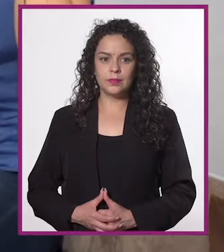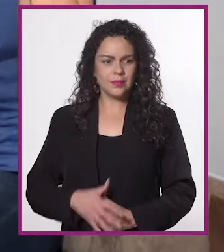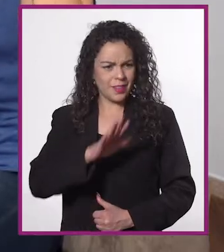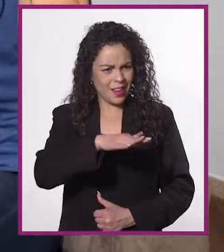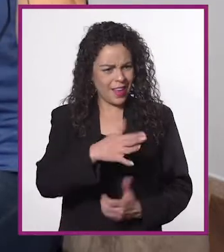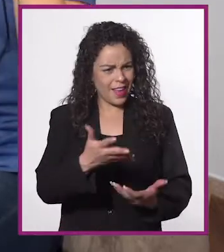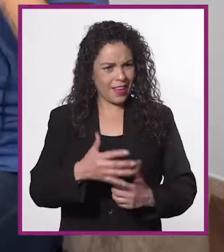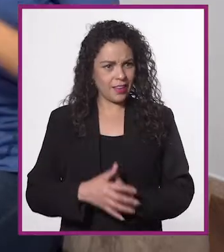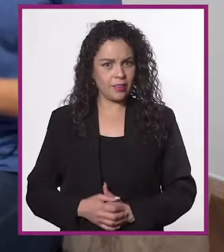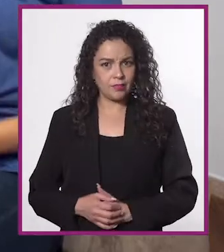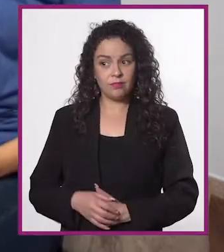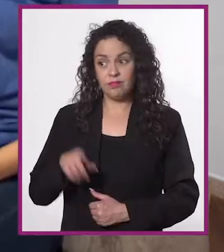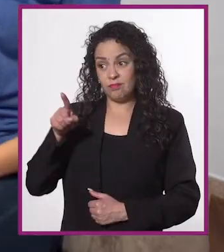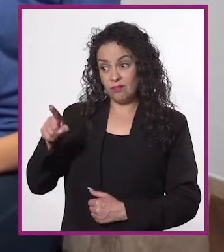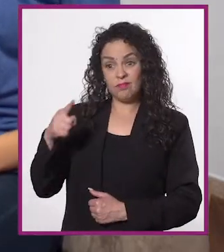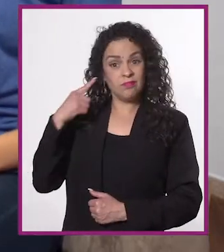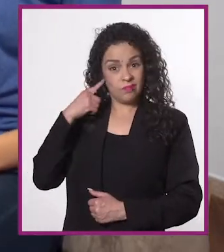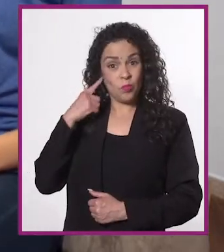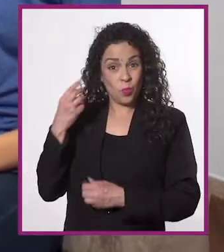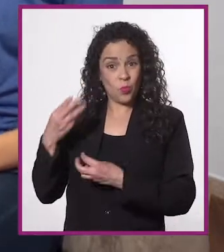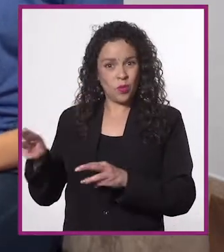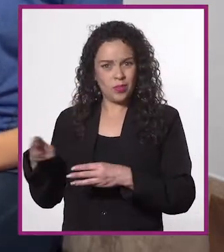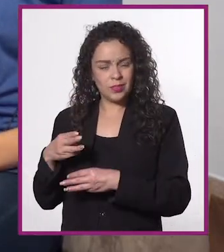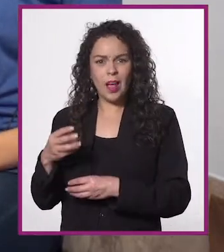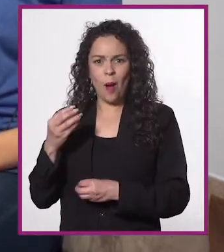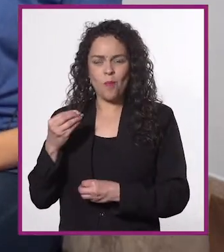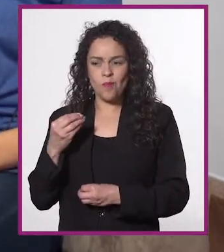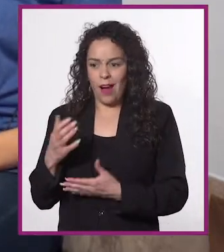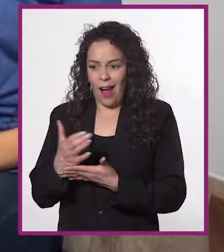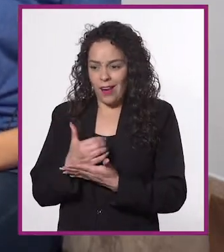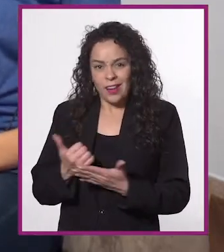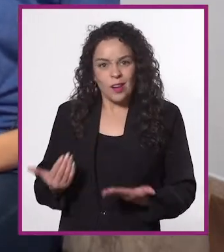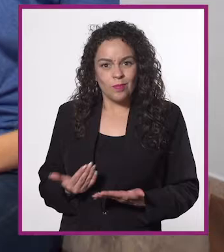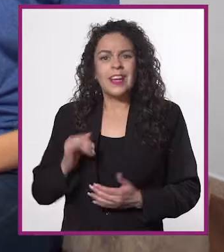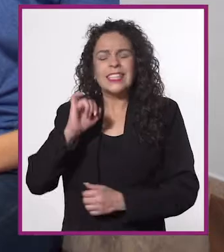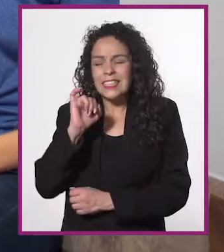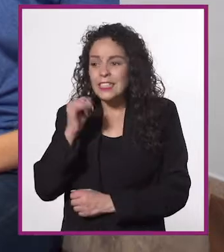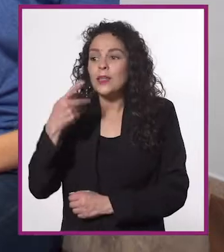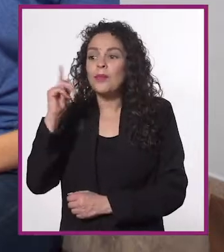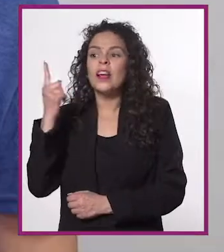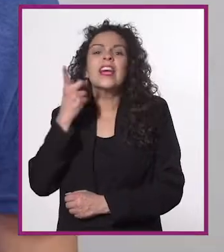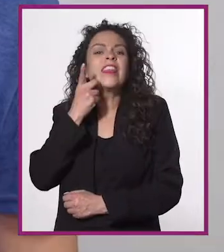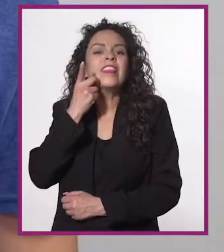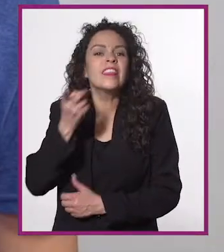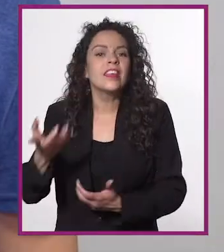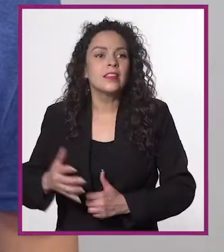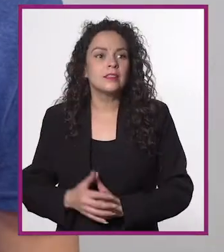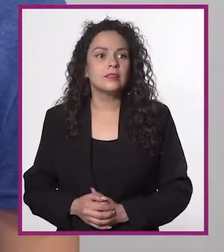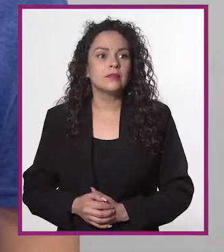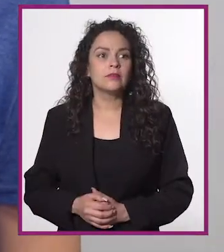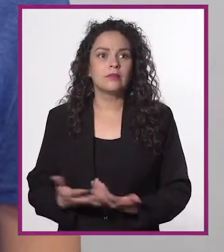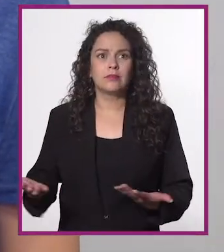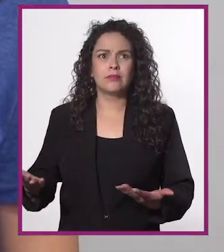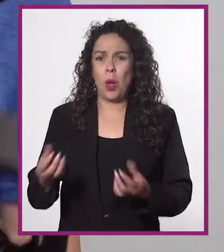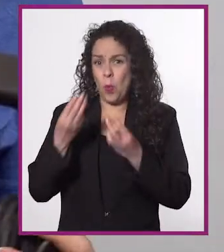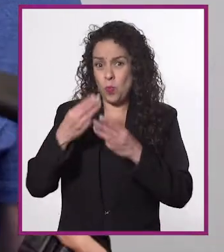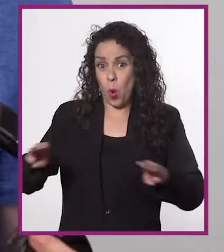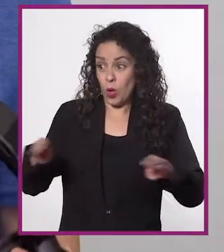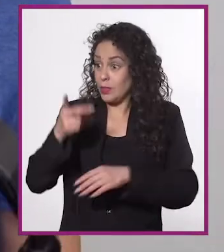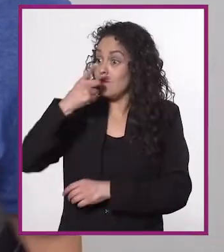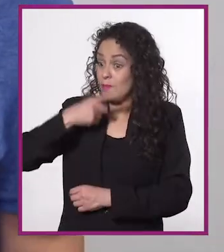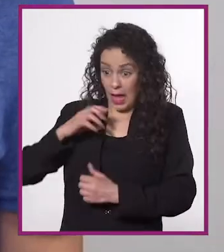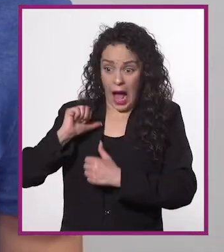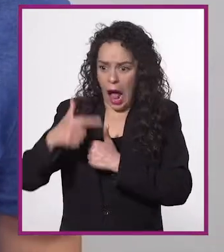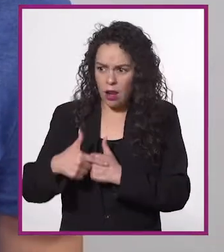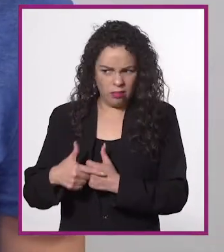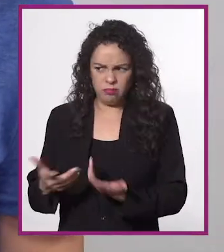Tut. Pues de entrada el ritmo es contagioso. Sí, pero ¿qué te dice? Pues así como la música me